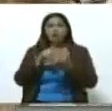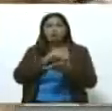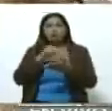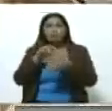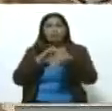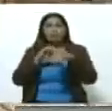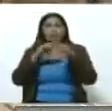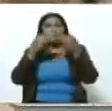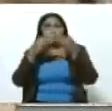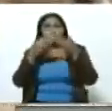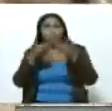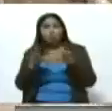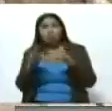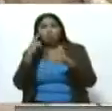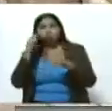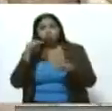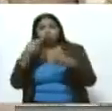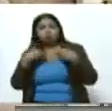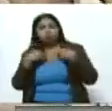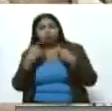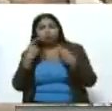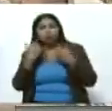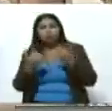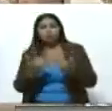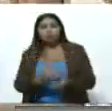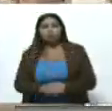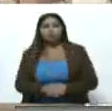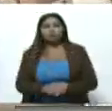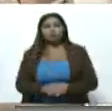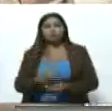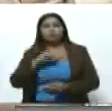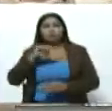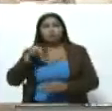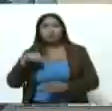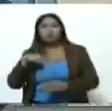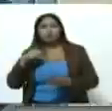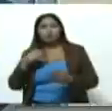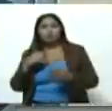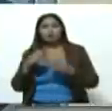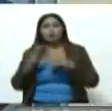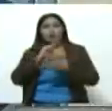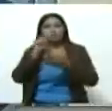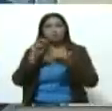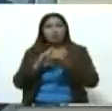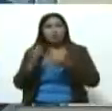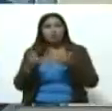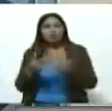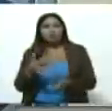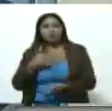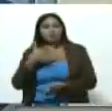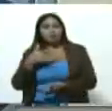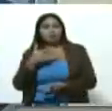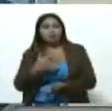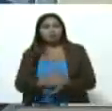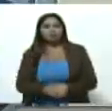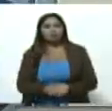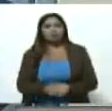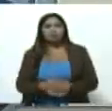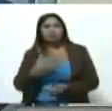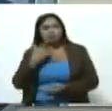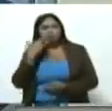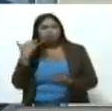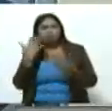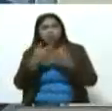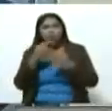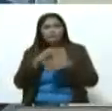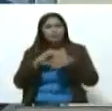Ministerio Público, un acto que causó un gran impacto nacional y se sintió por dónde venía